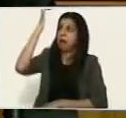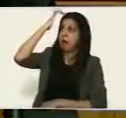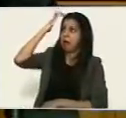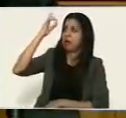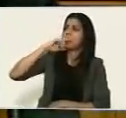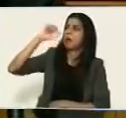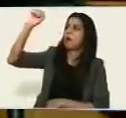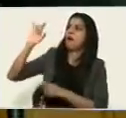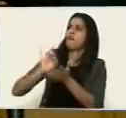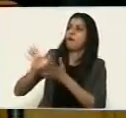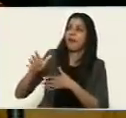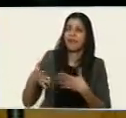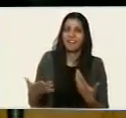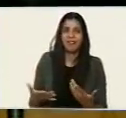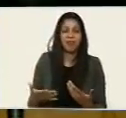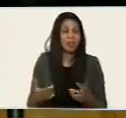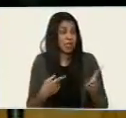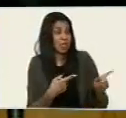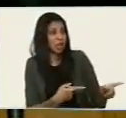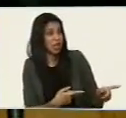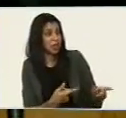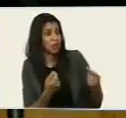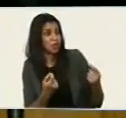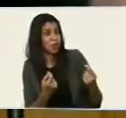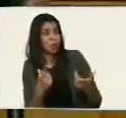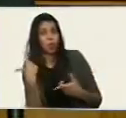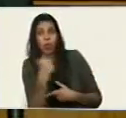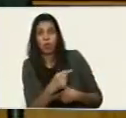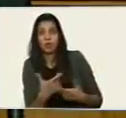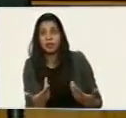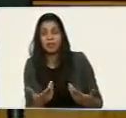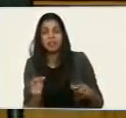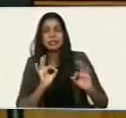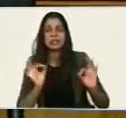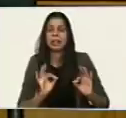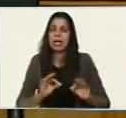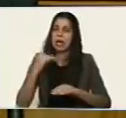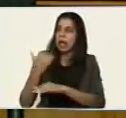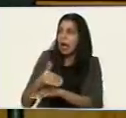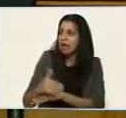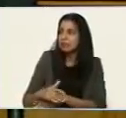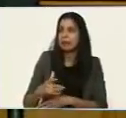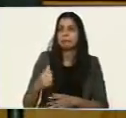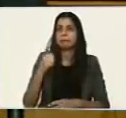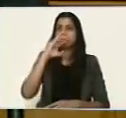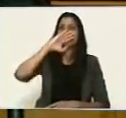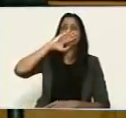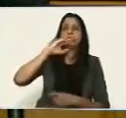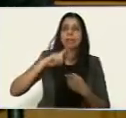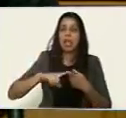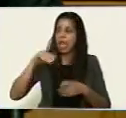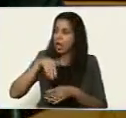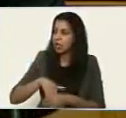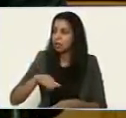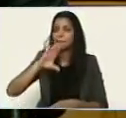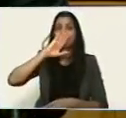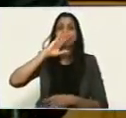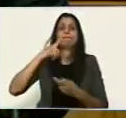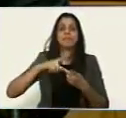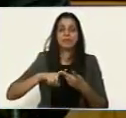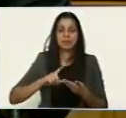irse. Y él, ninguno de ellos se va. Que no pudieron ni en la calle, no pudieron en elecciones y no pudieron con